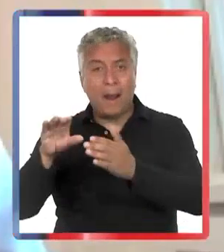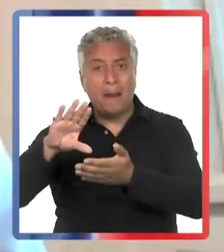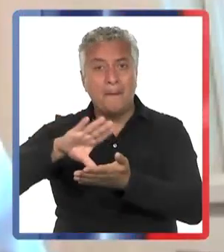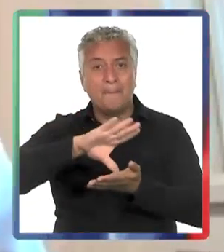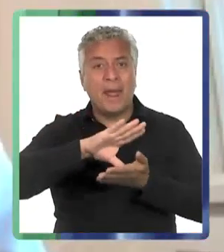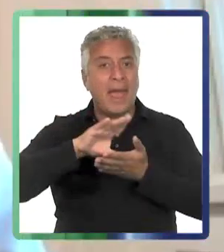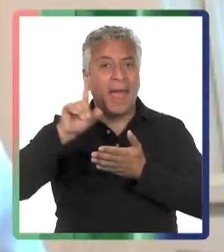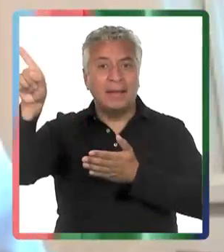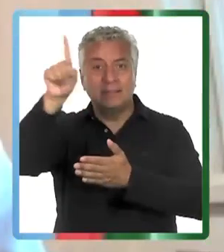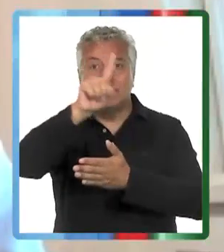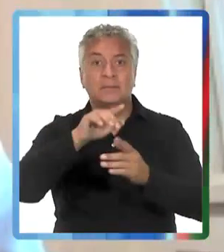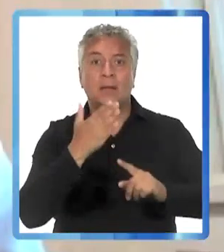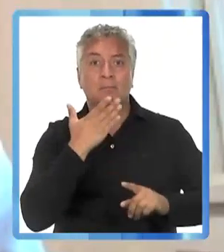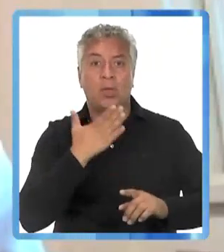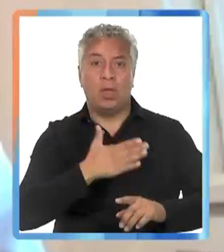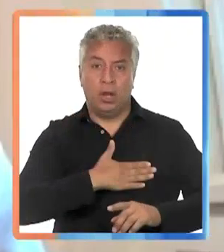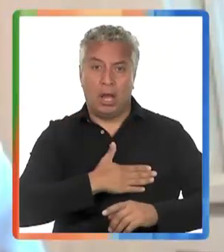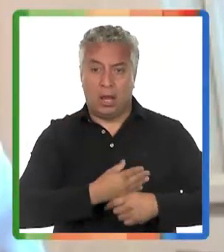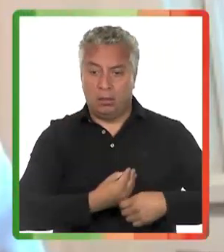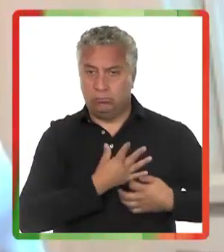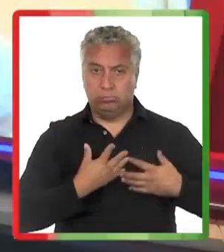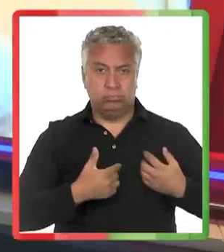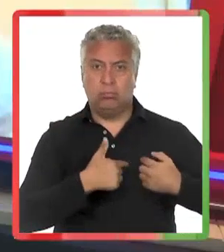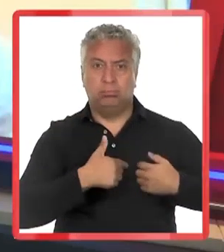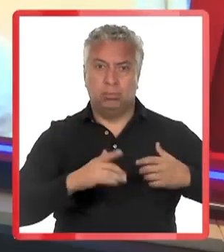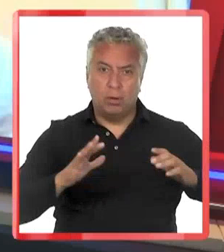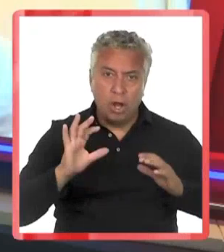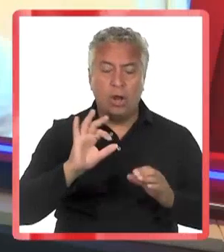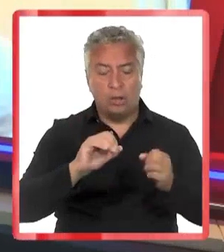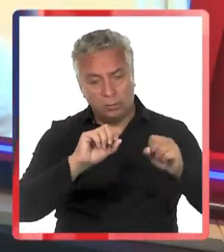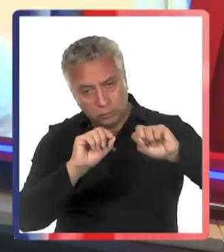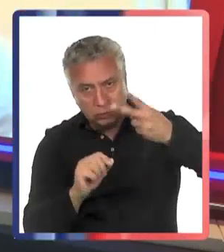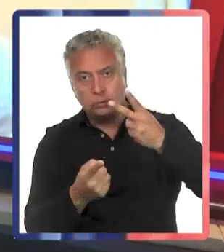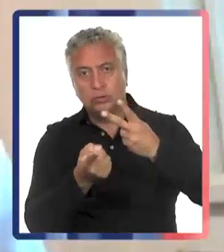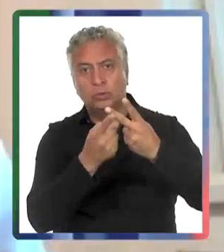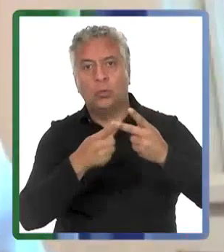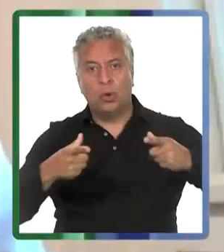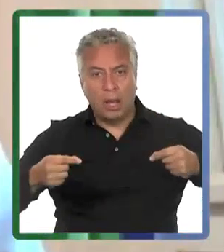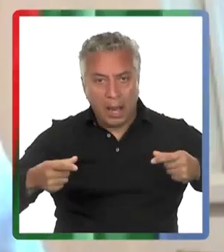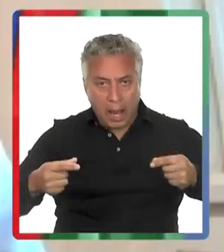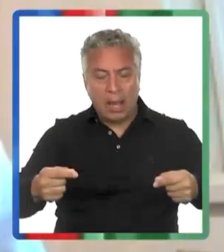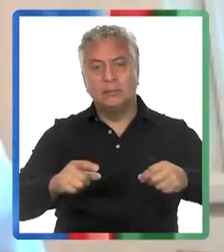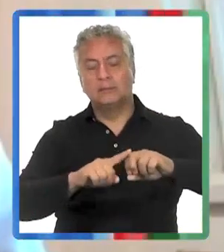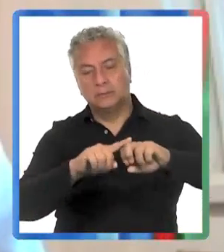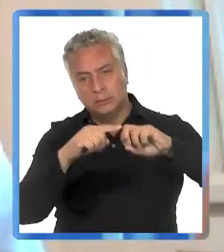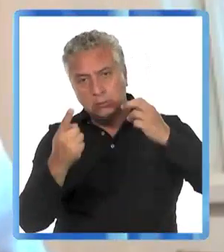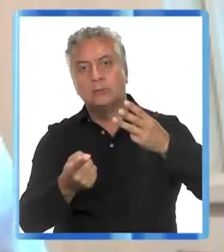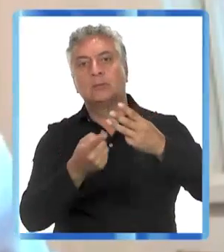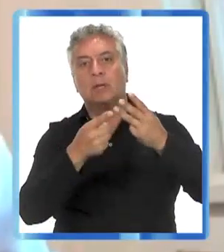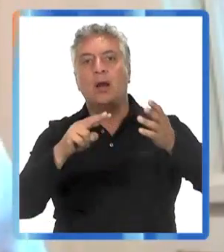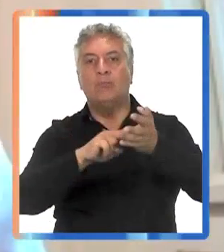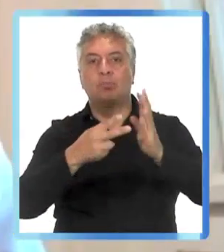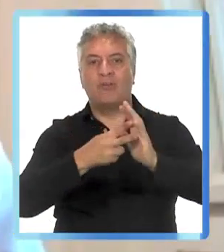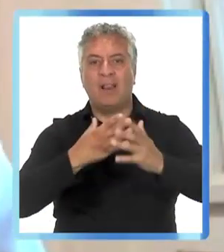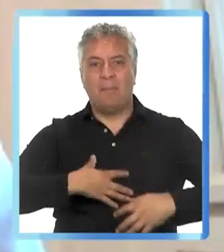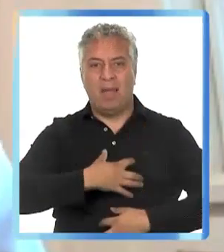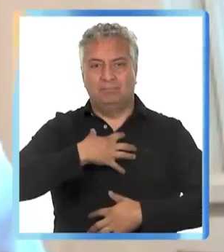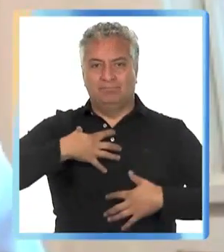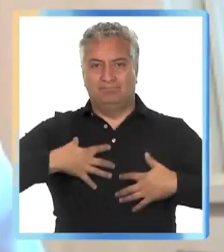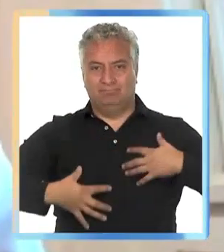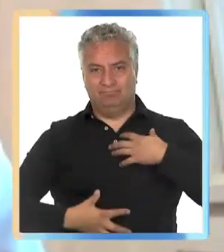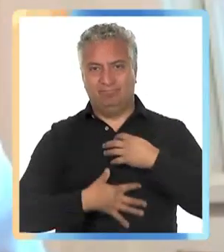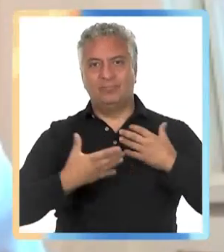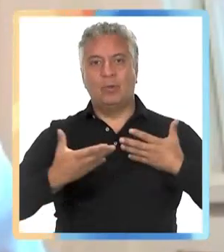los países desarrollados, donde la primera causa de muerte son las enfermedades cardiovasculares, seguido por cáncer y después patología y infecciones